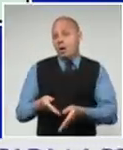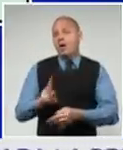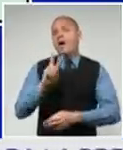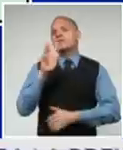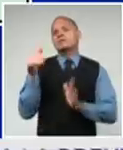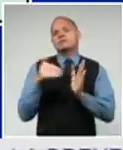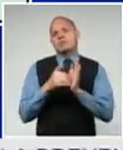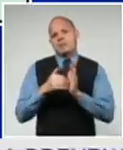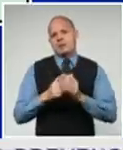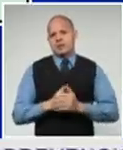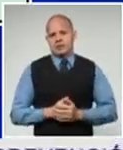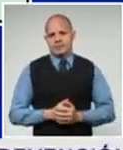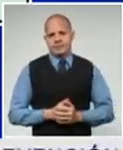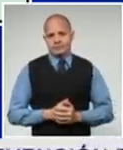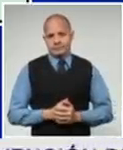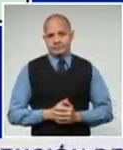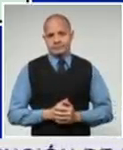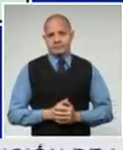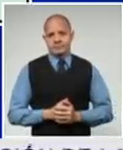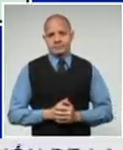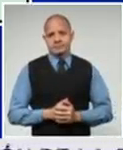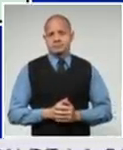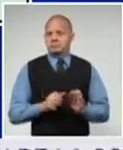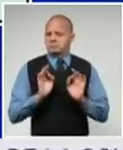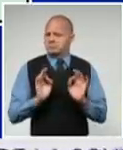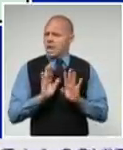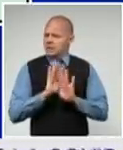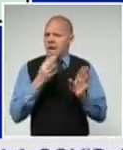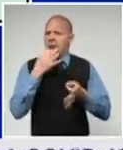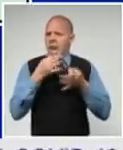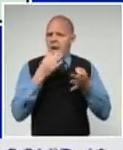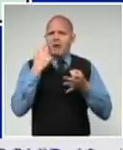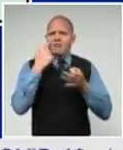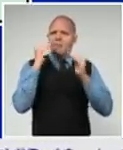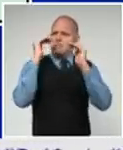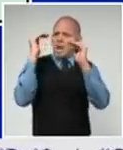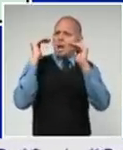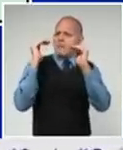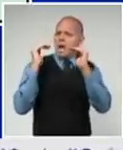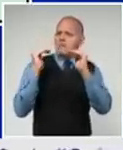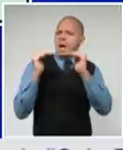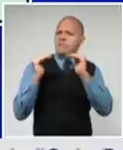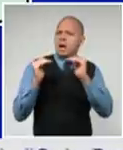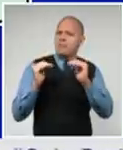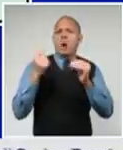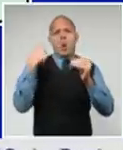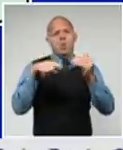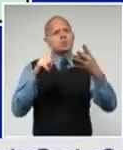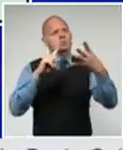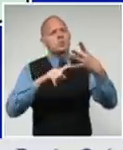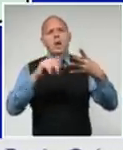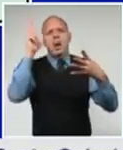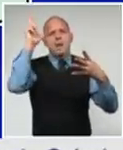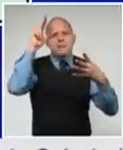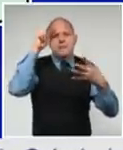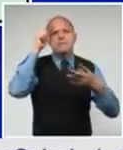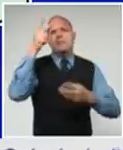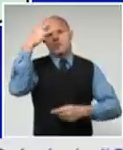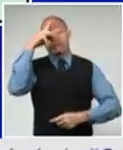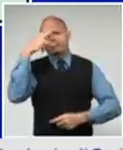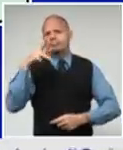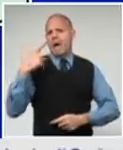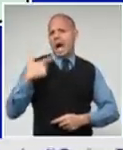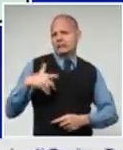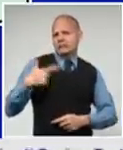25.828 fallecidos. Y en ese orden, como ustedes pueden ver ahí, Perú, México, Argentina, Chile, Canadá,